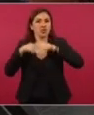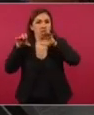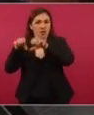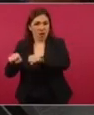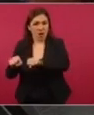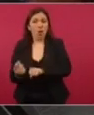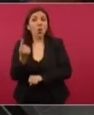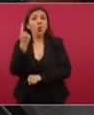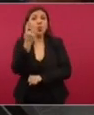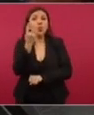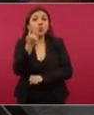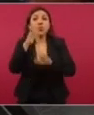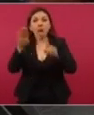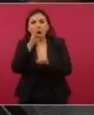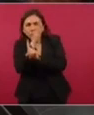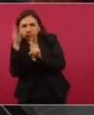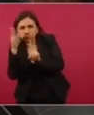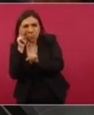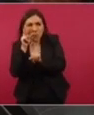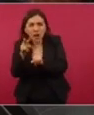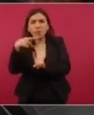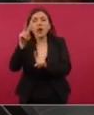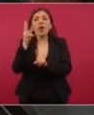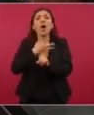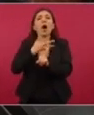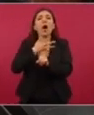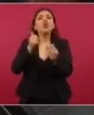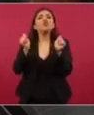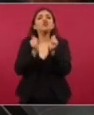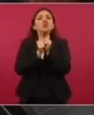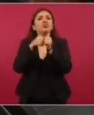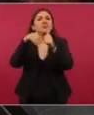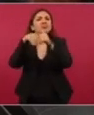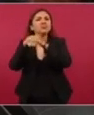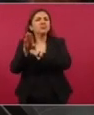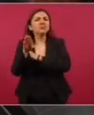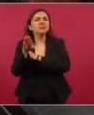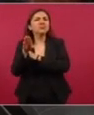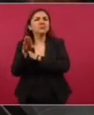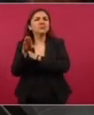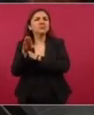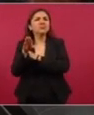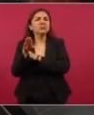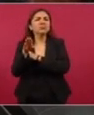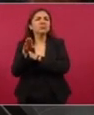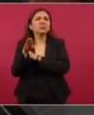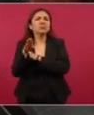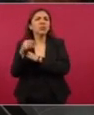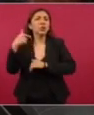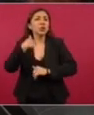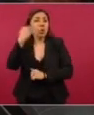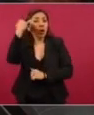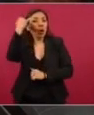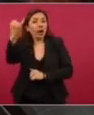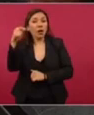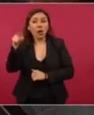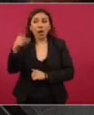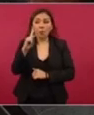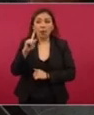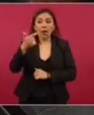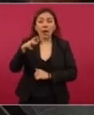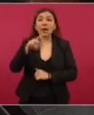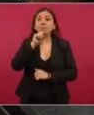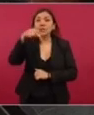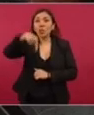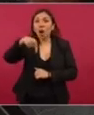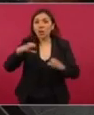ellos sí se asomó, pero no alcanzó a ver, pues había raza con fierro, ¿verdad? Pues igual si cagan el palo decía bala. Me imagino que esos de PGR son de aquí mismo,